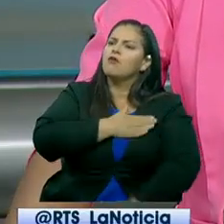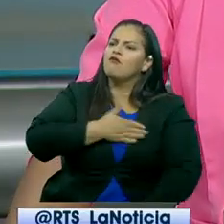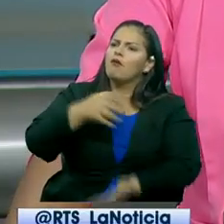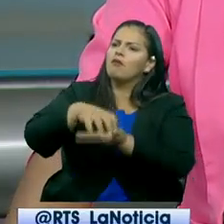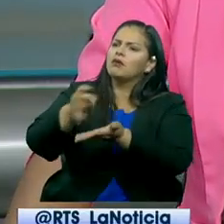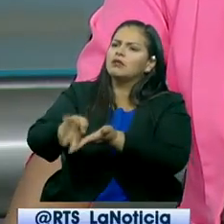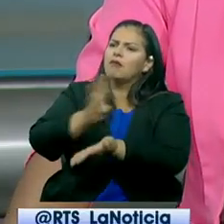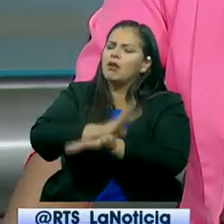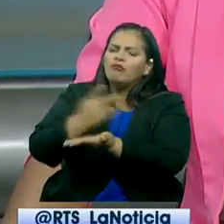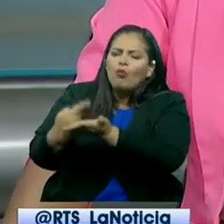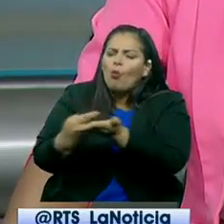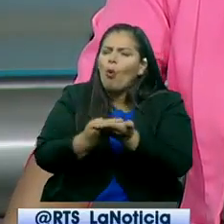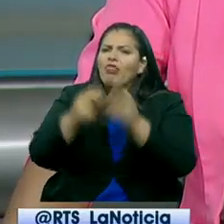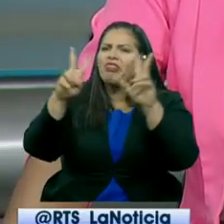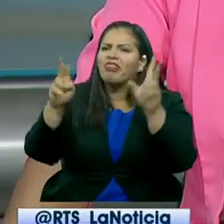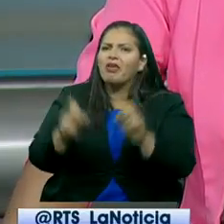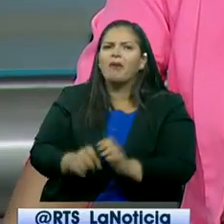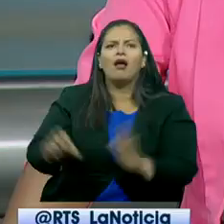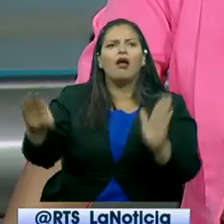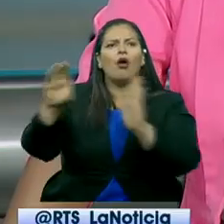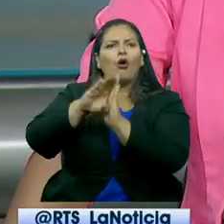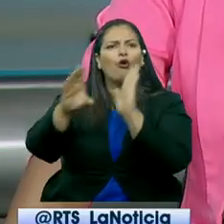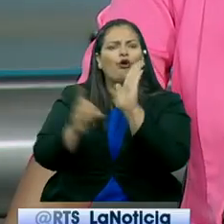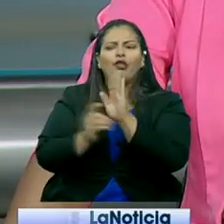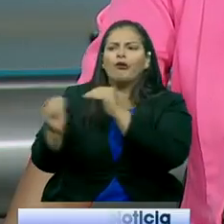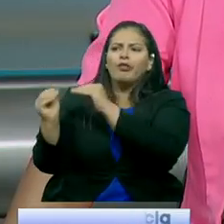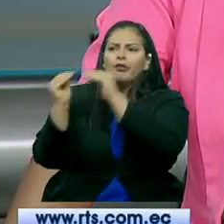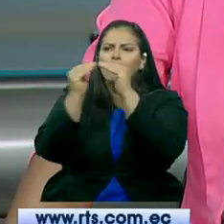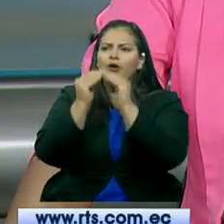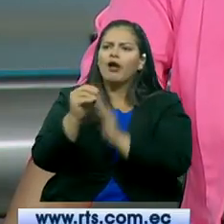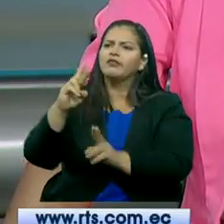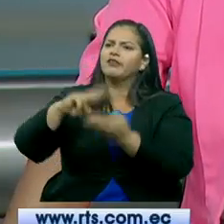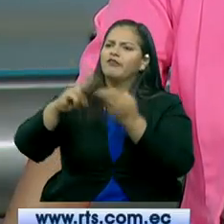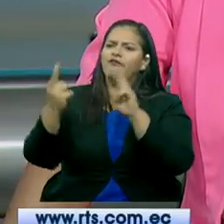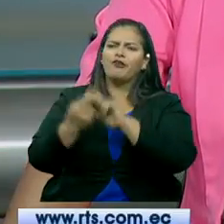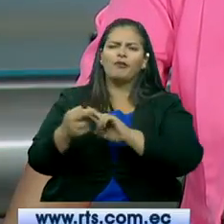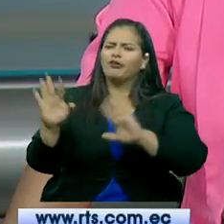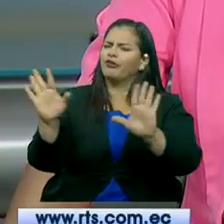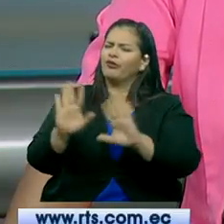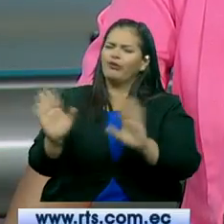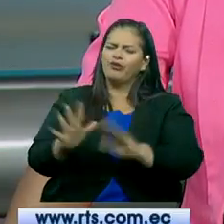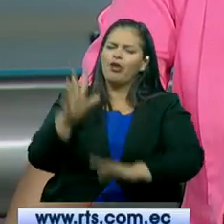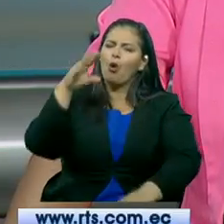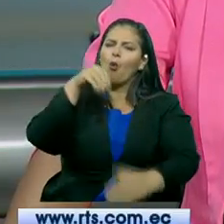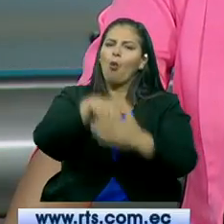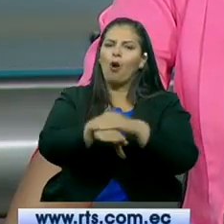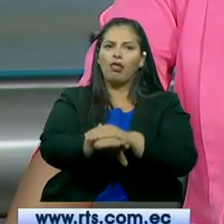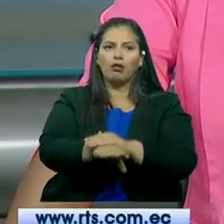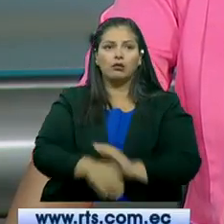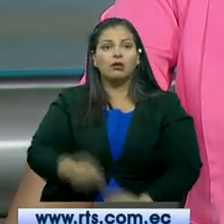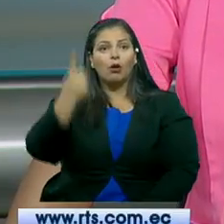de legislativo y ejecutivo se comprometieron a revisar el documento que se analiza en la Asamblea Nacional.